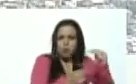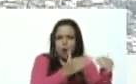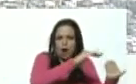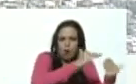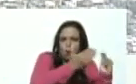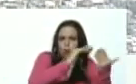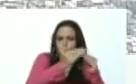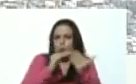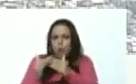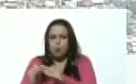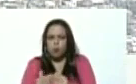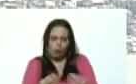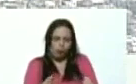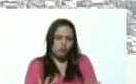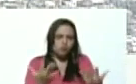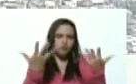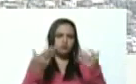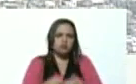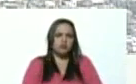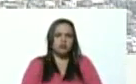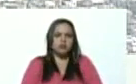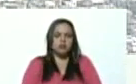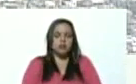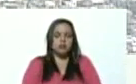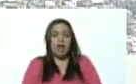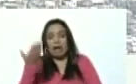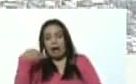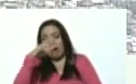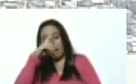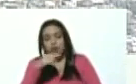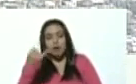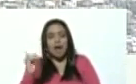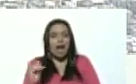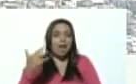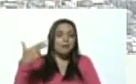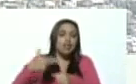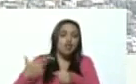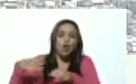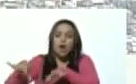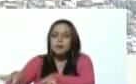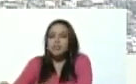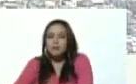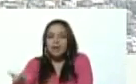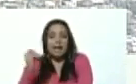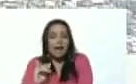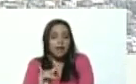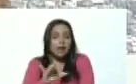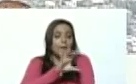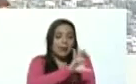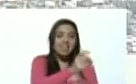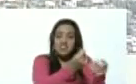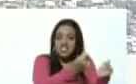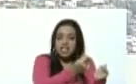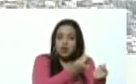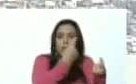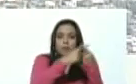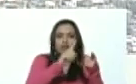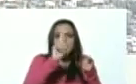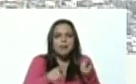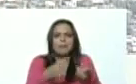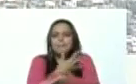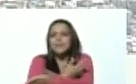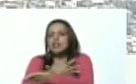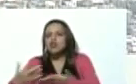extractivista, rentista, dependiente, petrolero, que generó una gran riqueza para el país, pero también generó millones